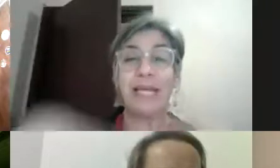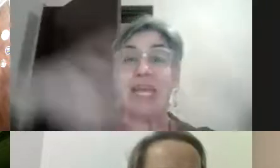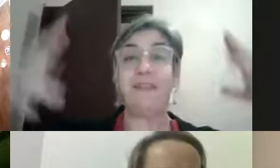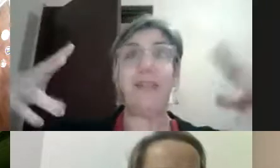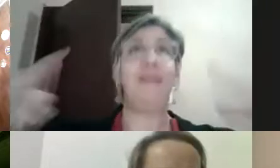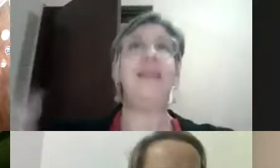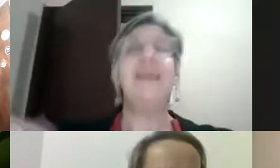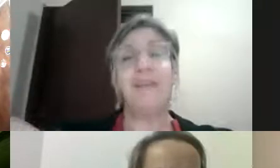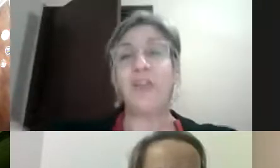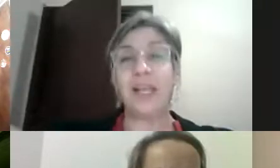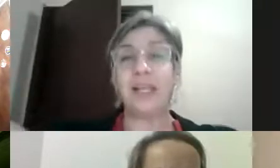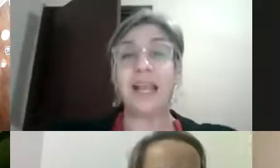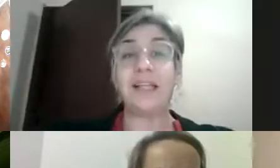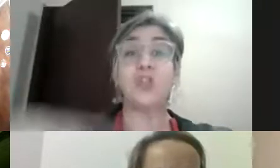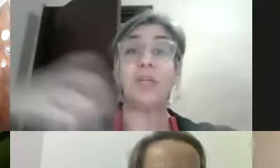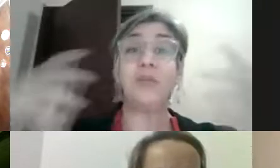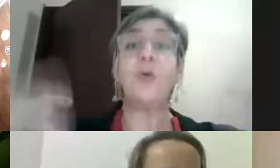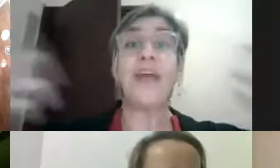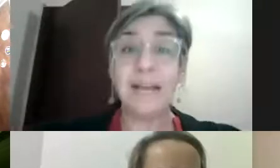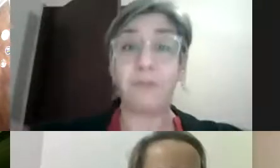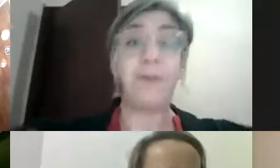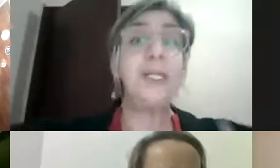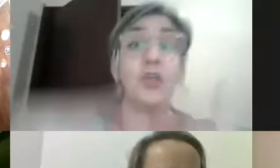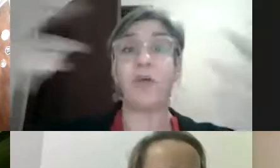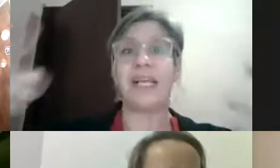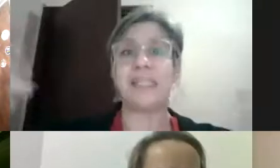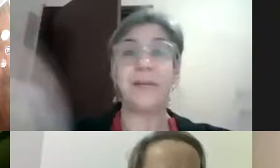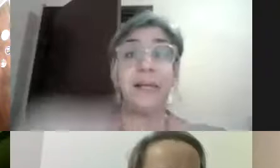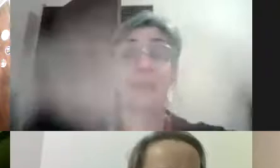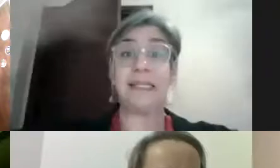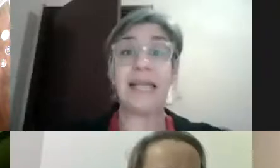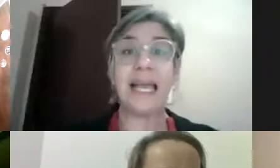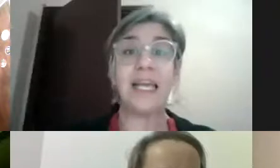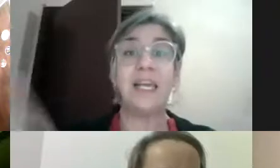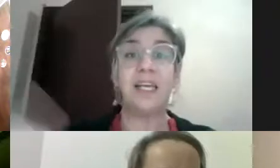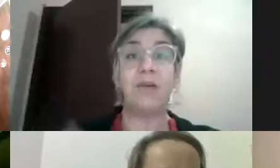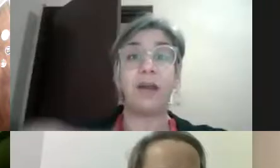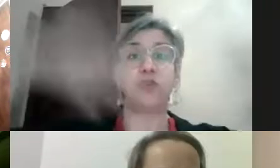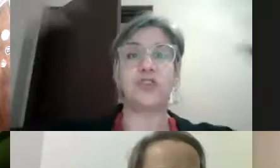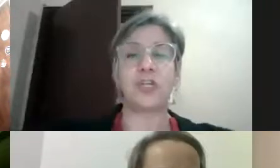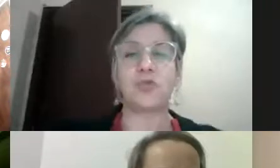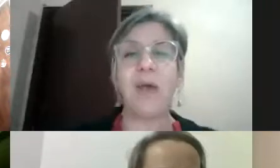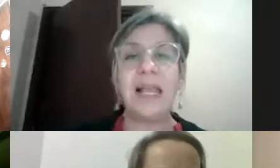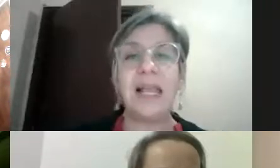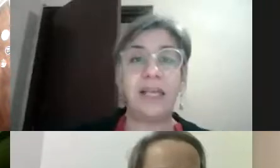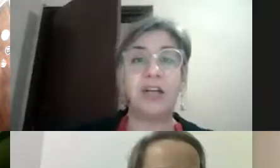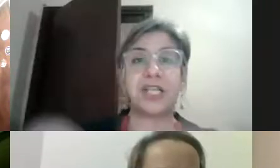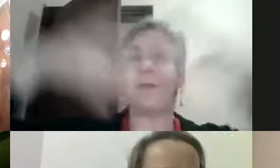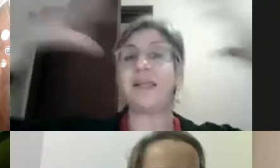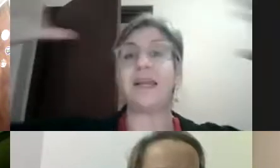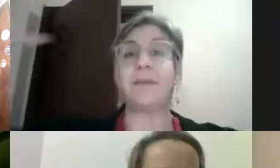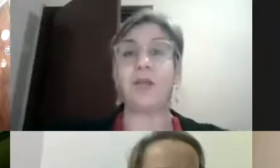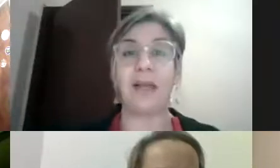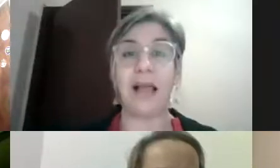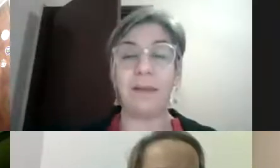la parte de esto de que el anticonceptivo oral fue visto como que se venía el libertinaje, que era una revolución sexual, que ahora ya